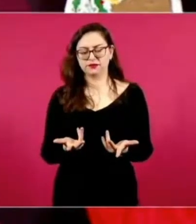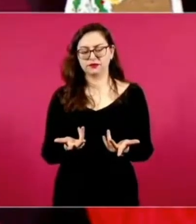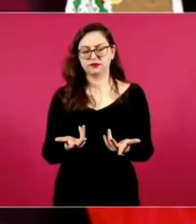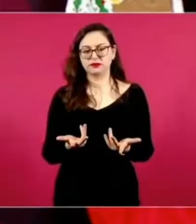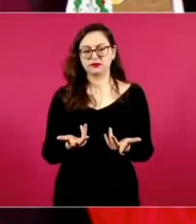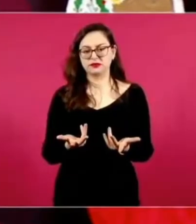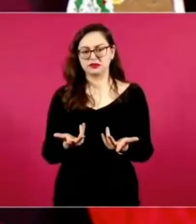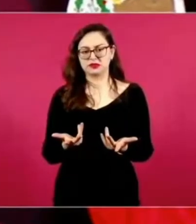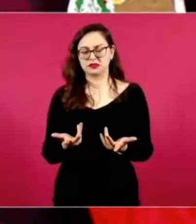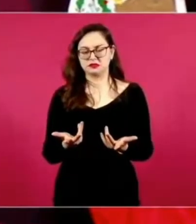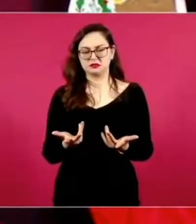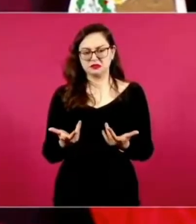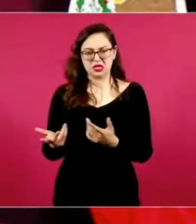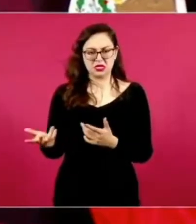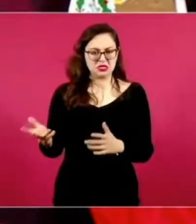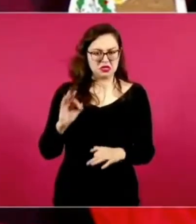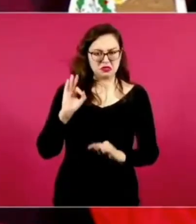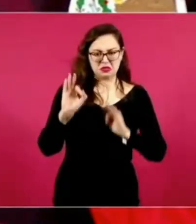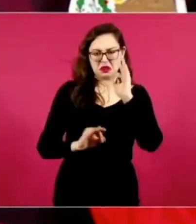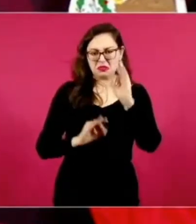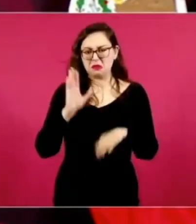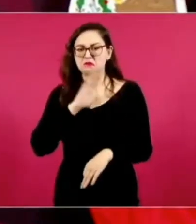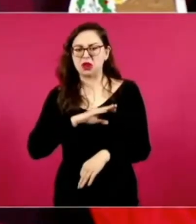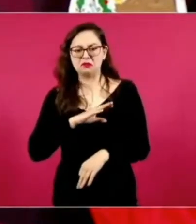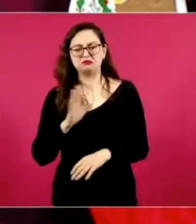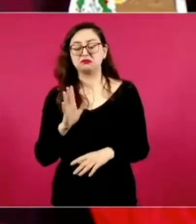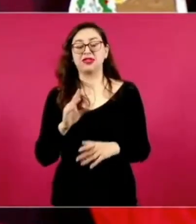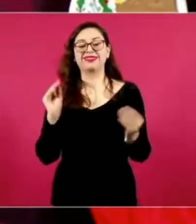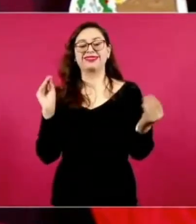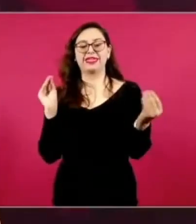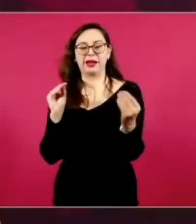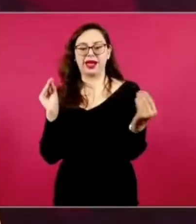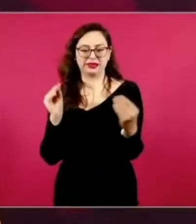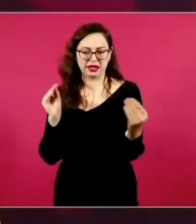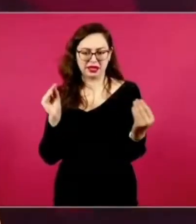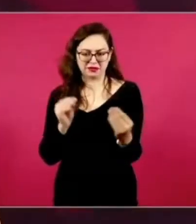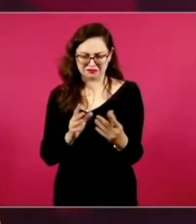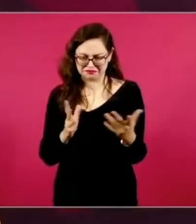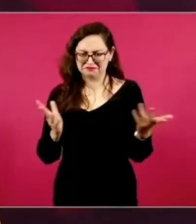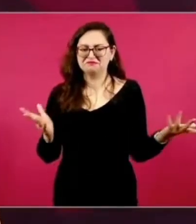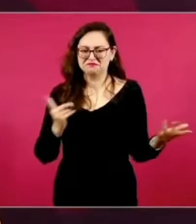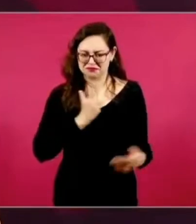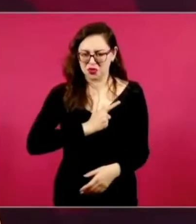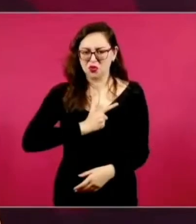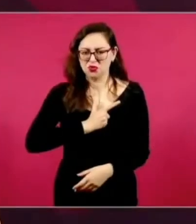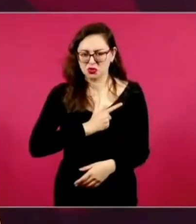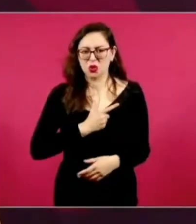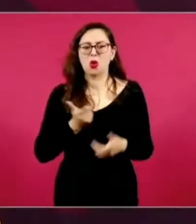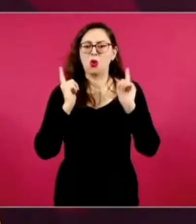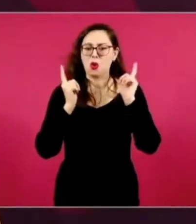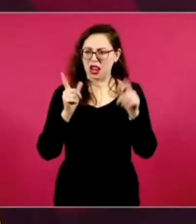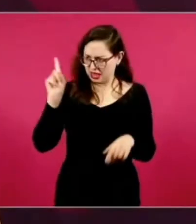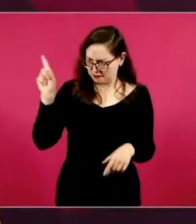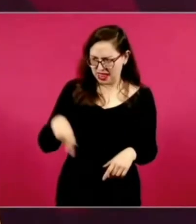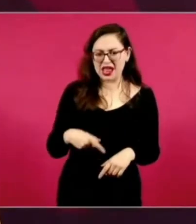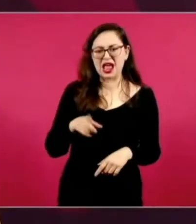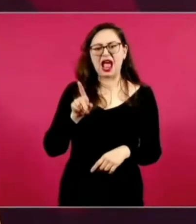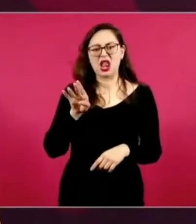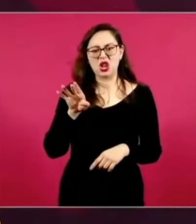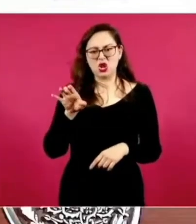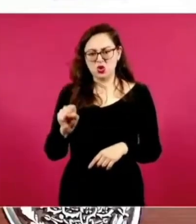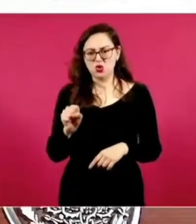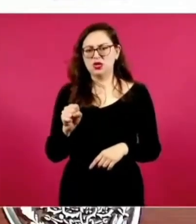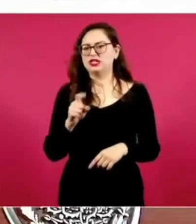nos maltratamos, o sea, sencillamente debatimos. A mí me gustaría debatir con Luis y debatir con todos,